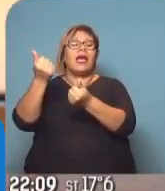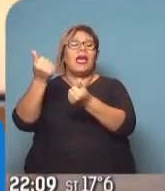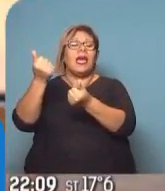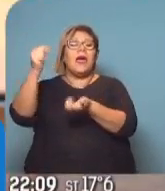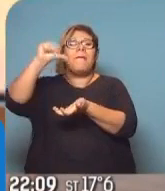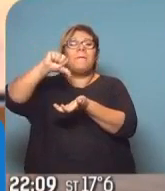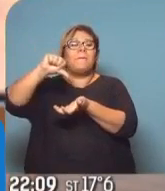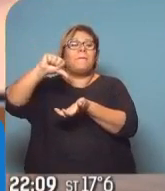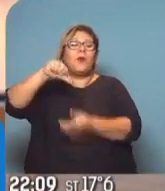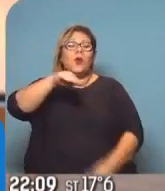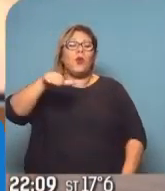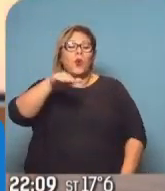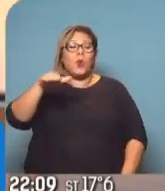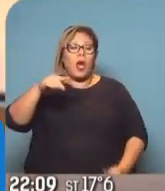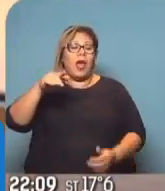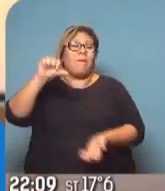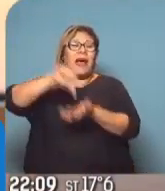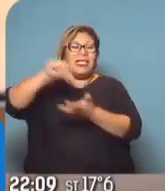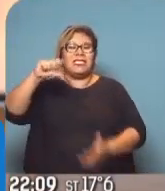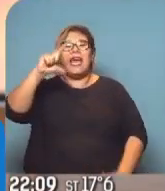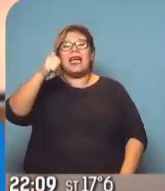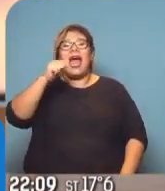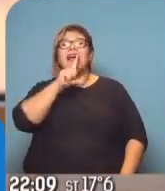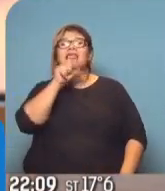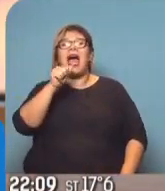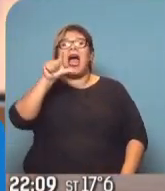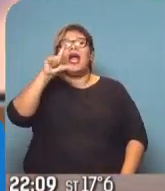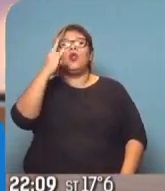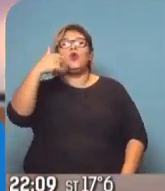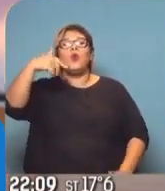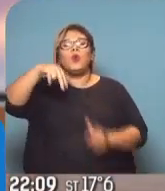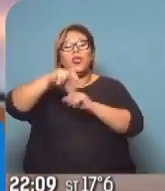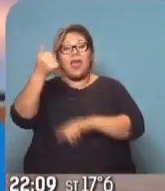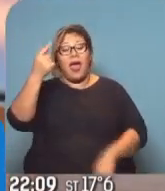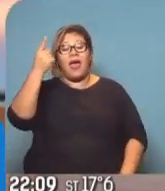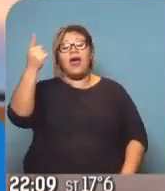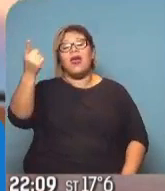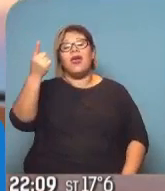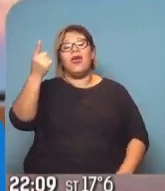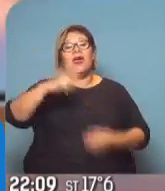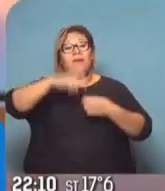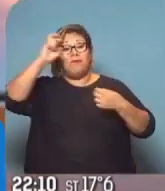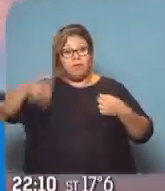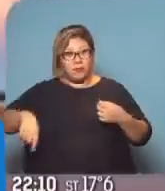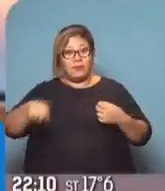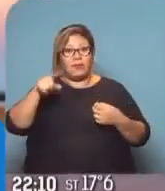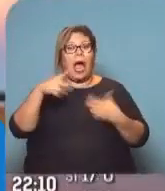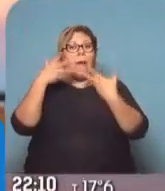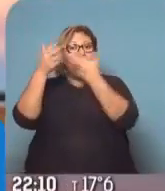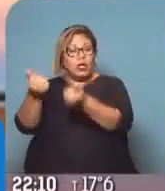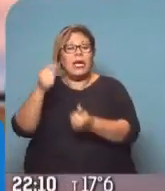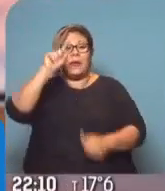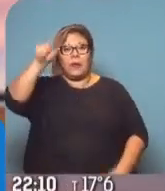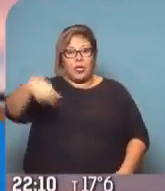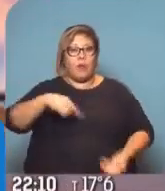Esto fue en marzo del año pasado, le cortan todo el acceso a Internet y todas las visitas y le dicen no podés tener Internet ni volver a